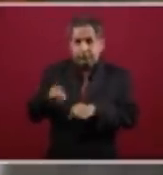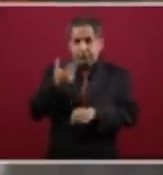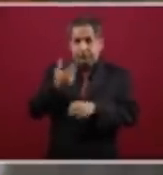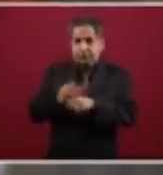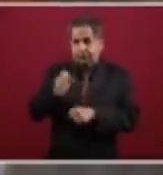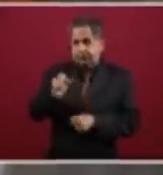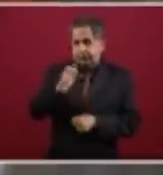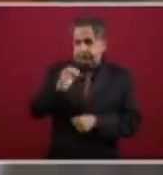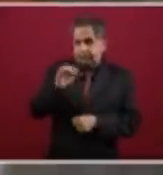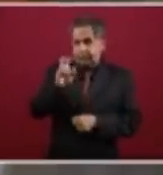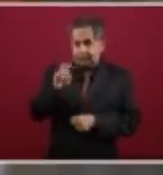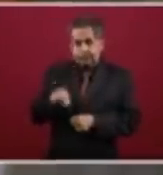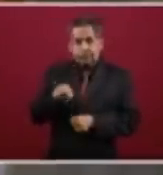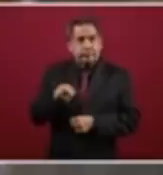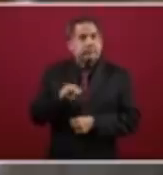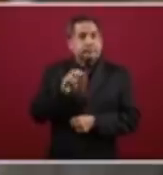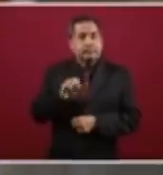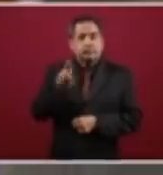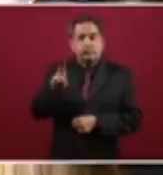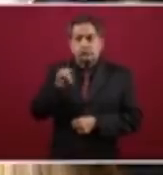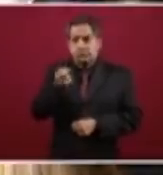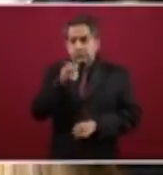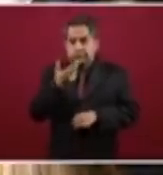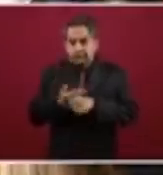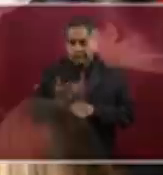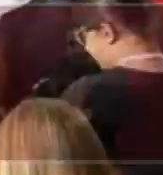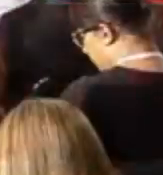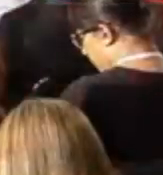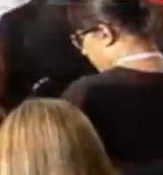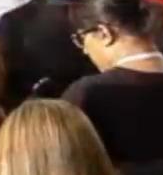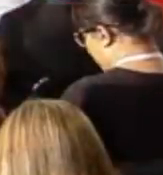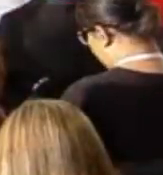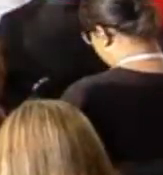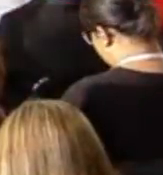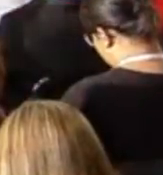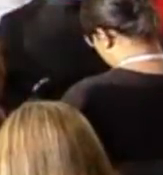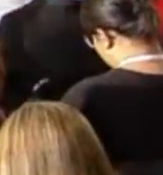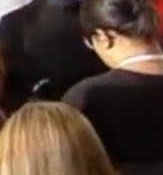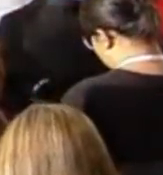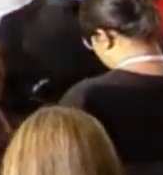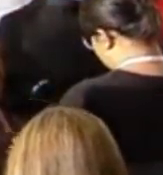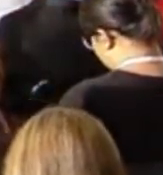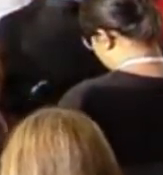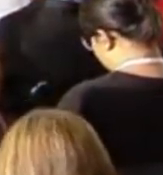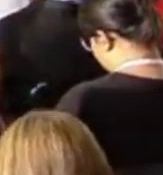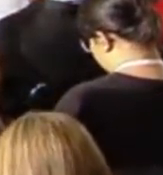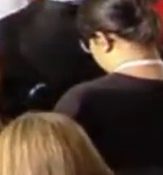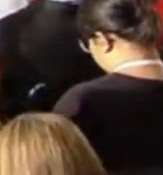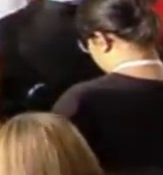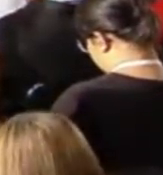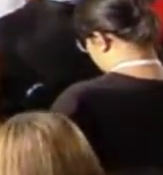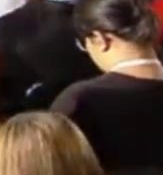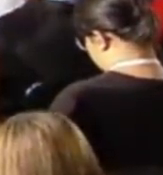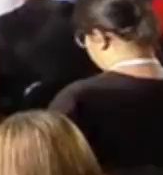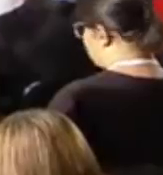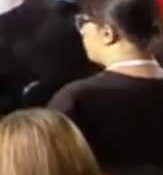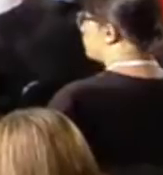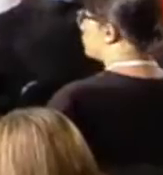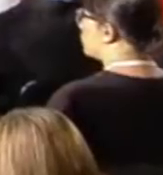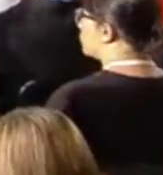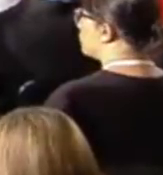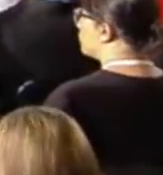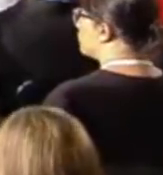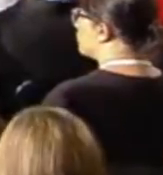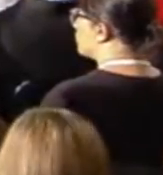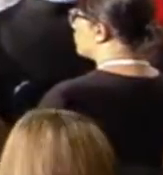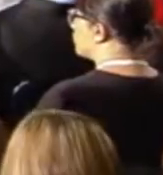Bienestar, la subsecretaria del Bienestar, porque toqué por más de 5 meses su